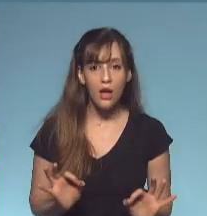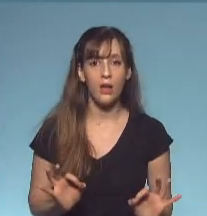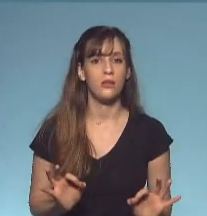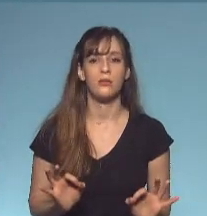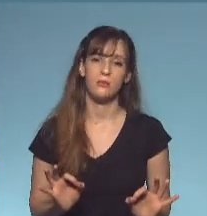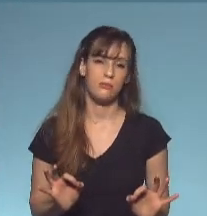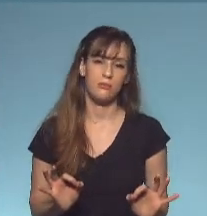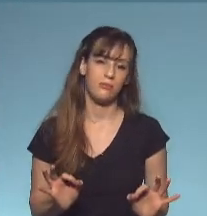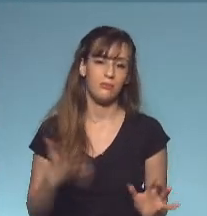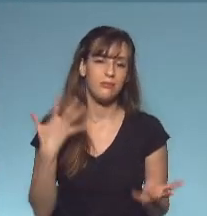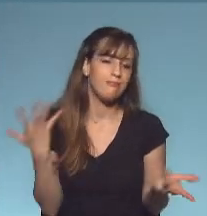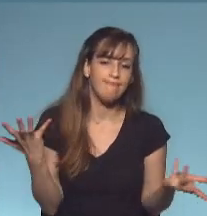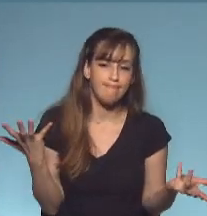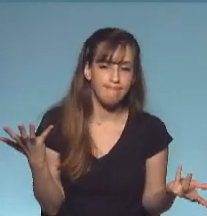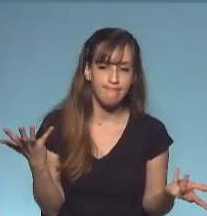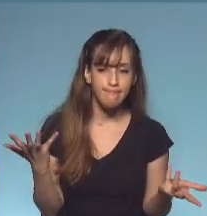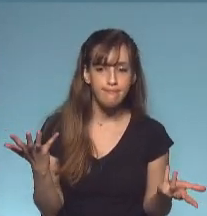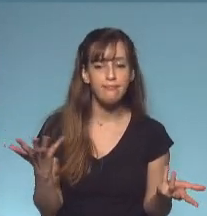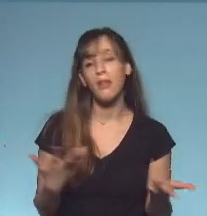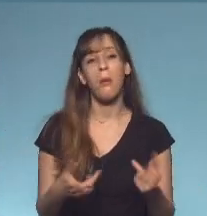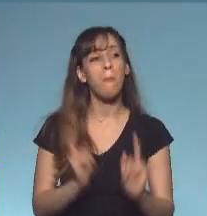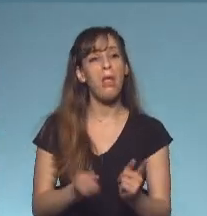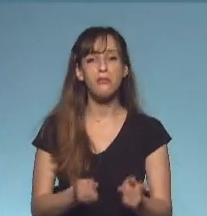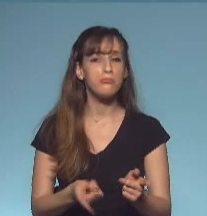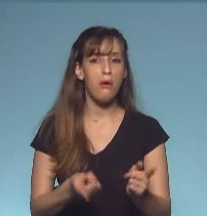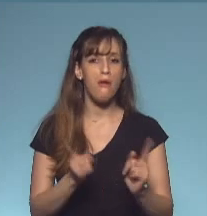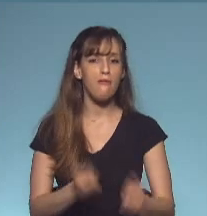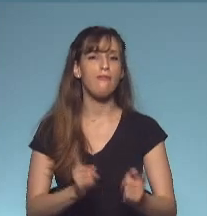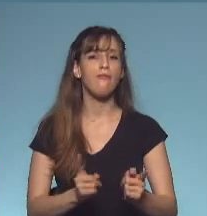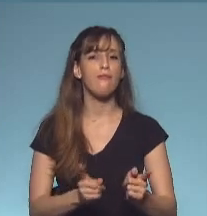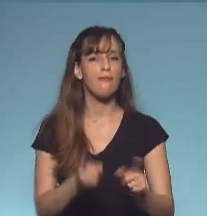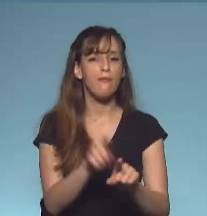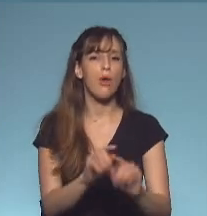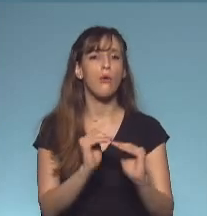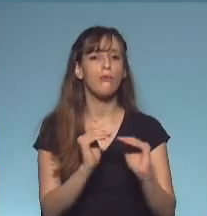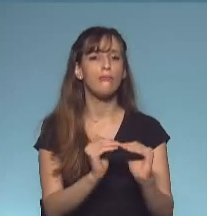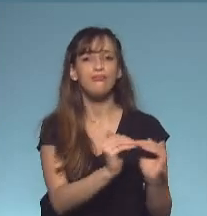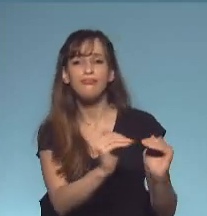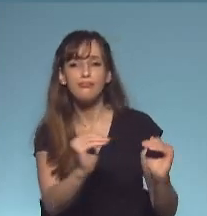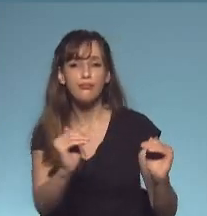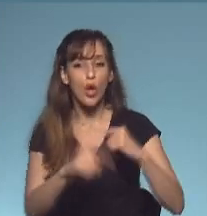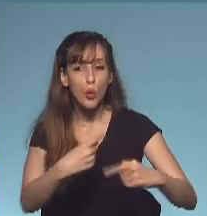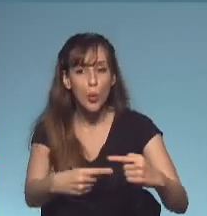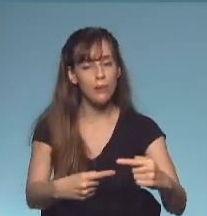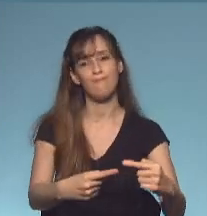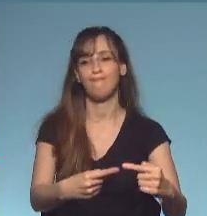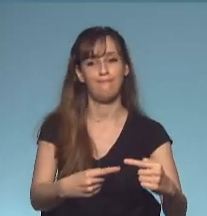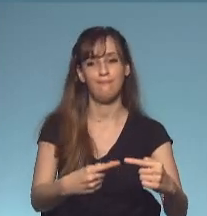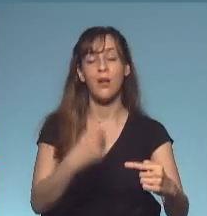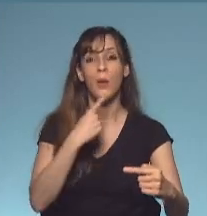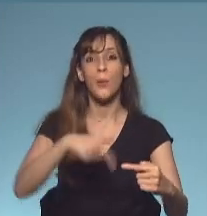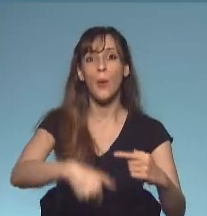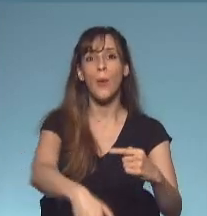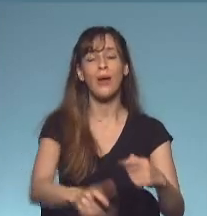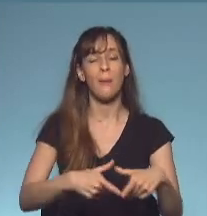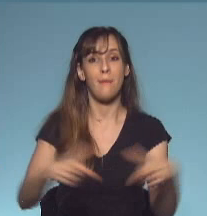que suponer, lógicamente, es que todo sigue igual. Y ese todo sigue igual es que los casos crecen, crecen y